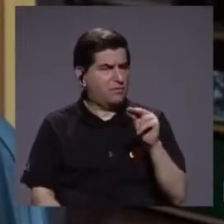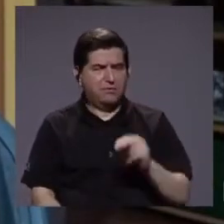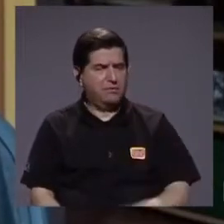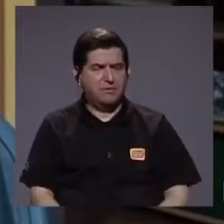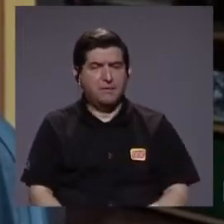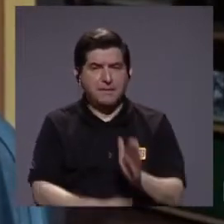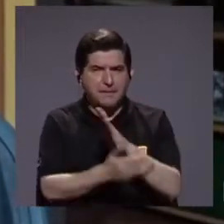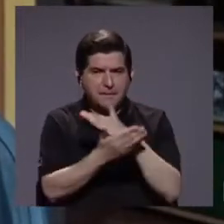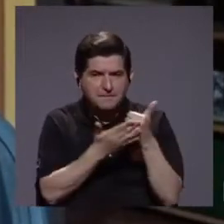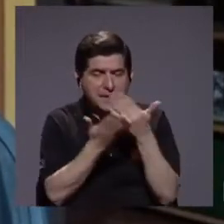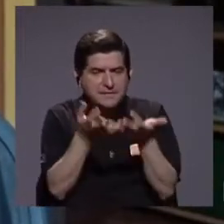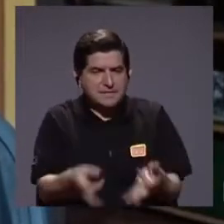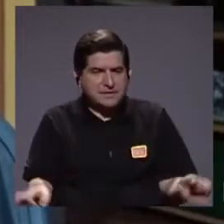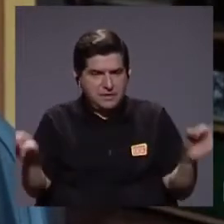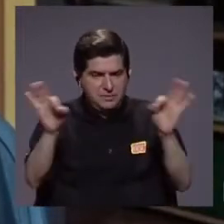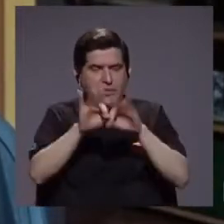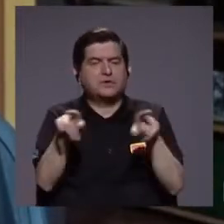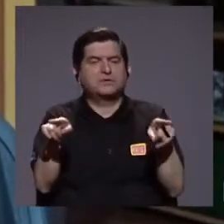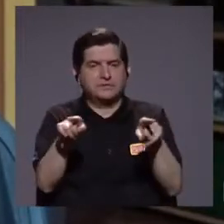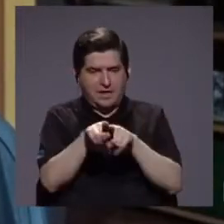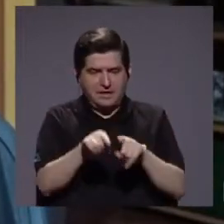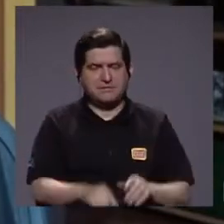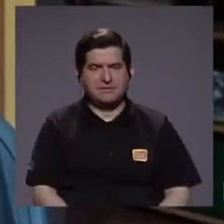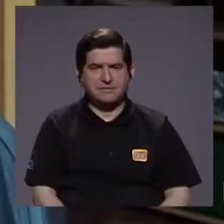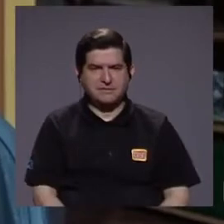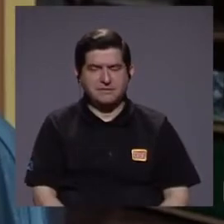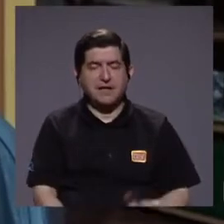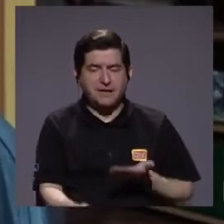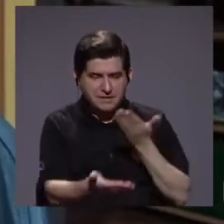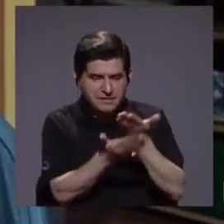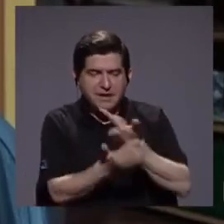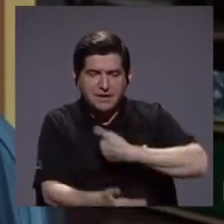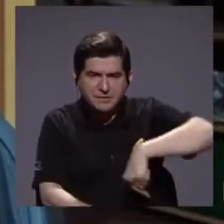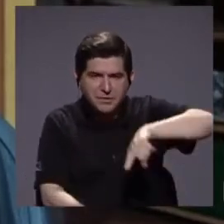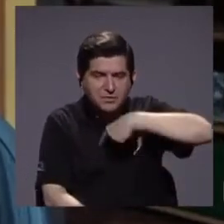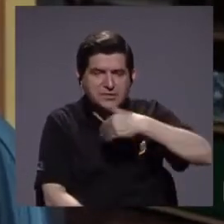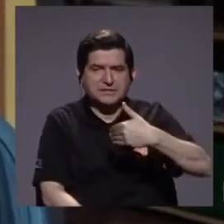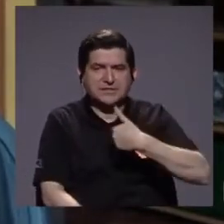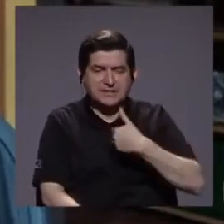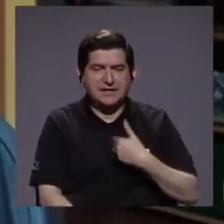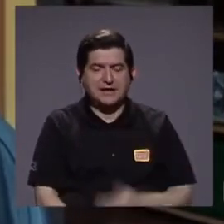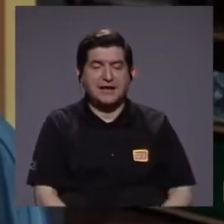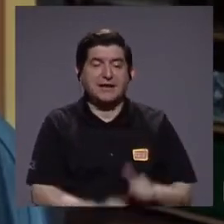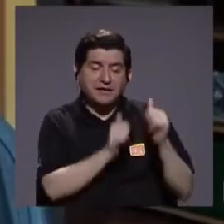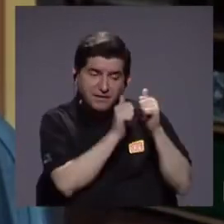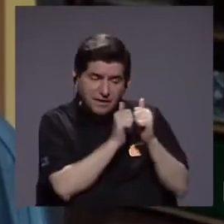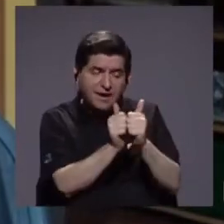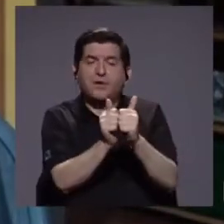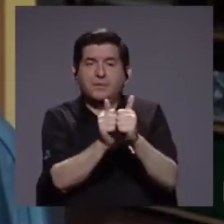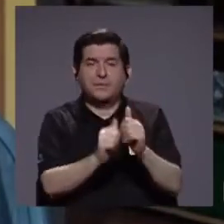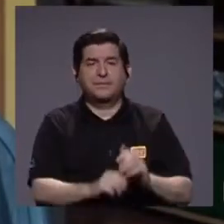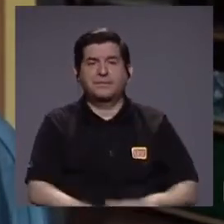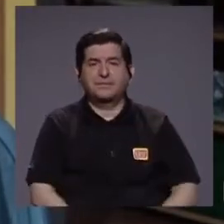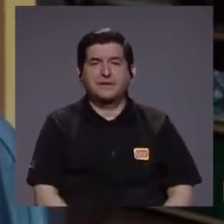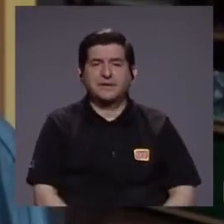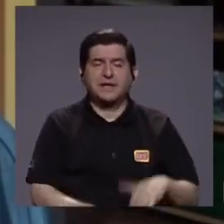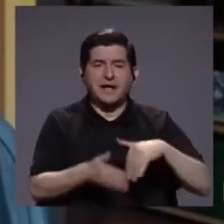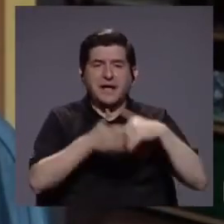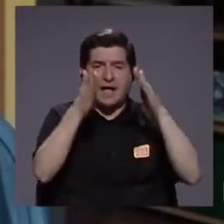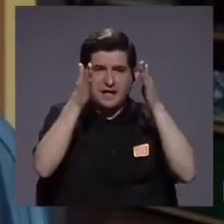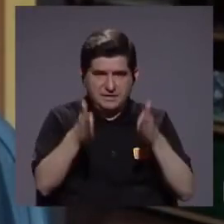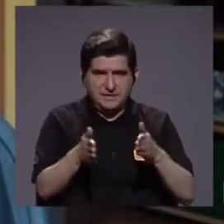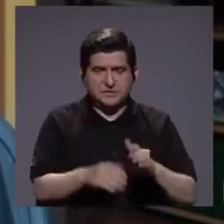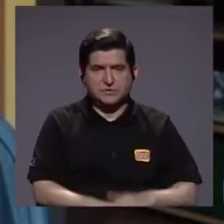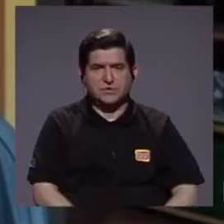es parte fundamental de nuestra propuesta, en la cual nos hemos acompañado de